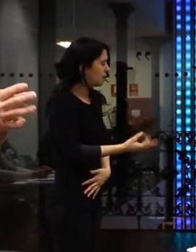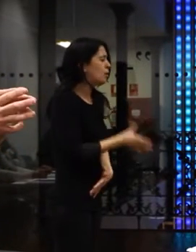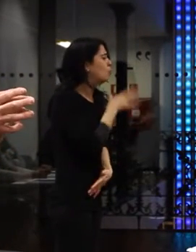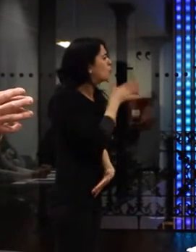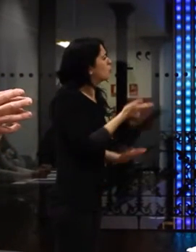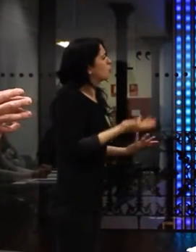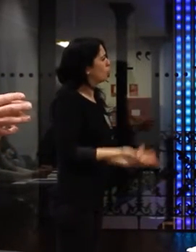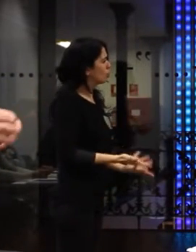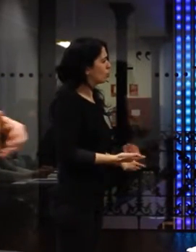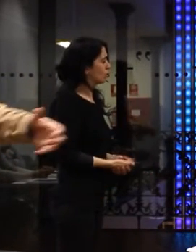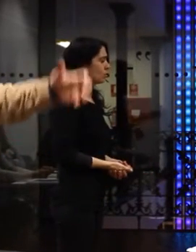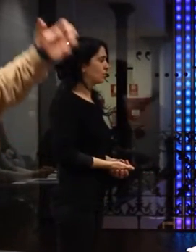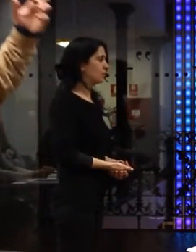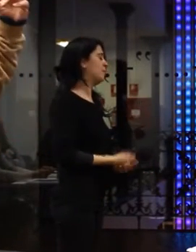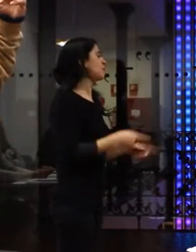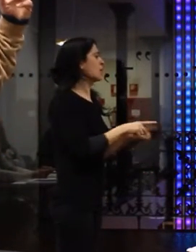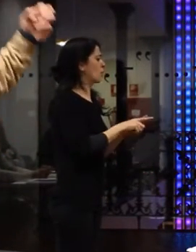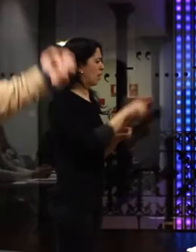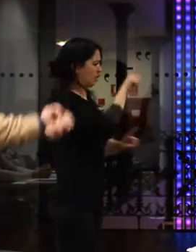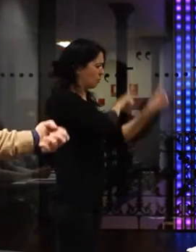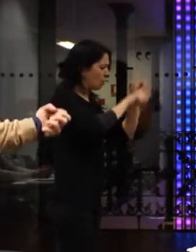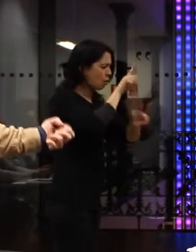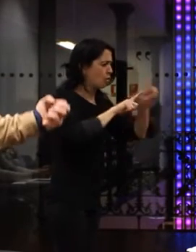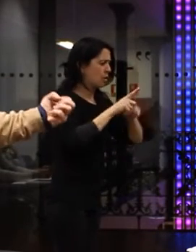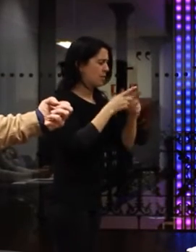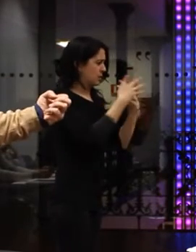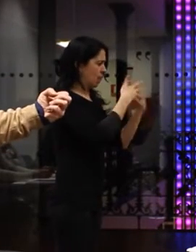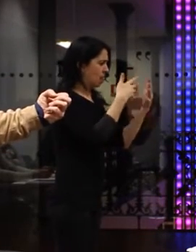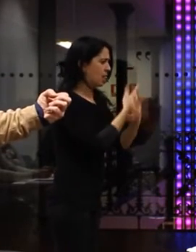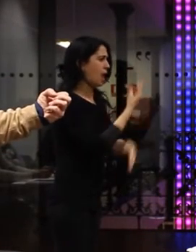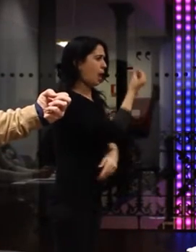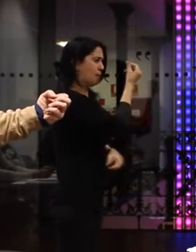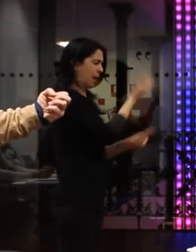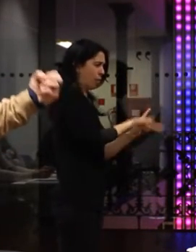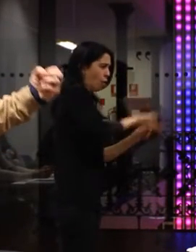Esta combinación de